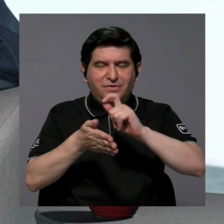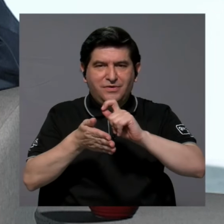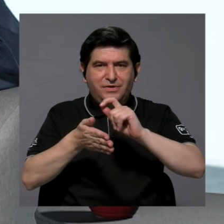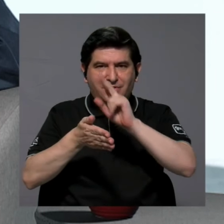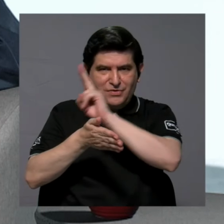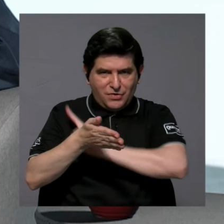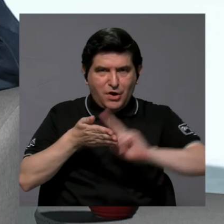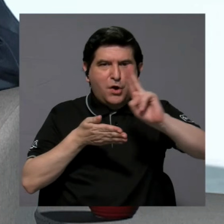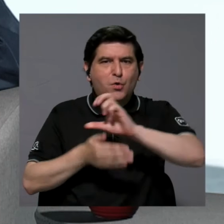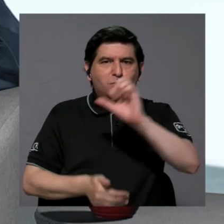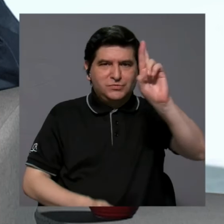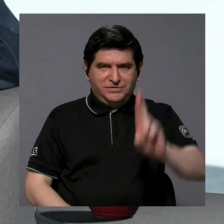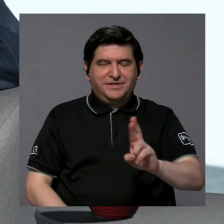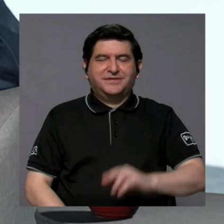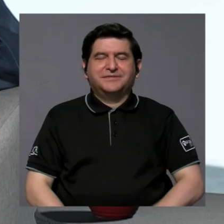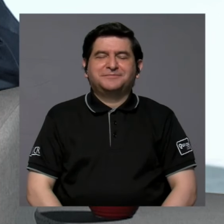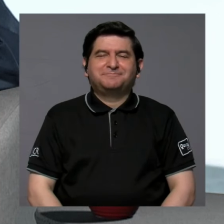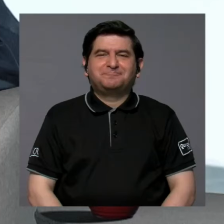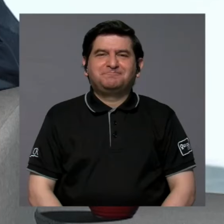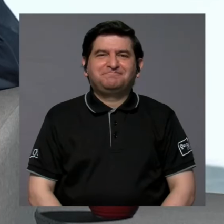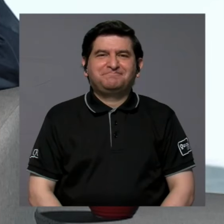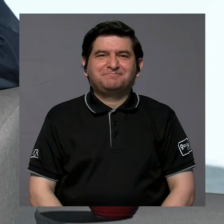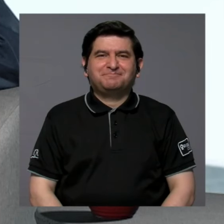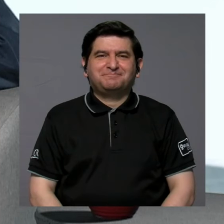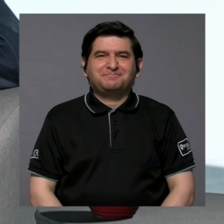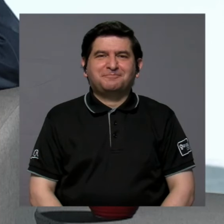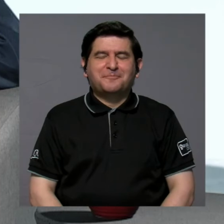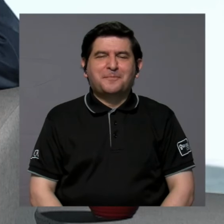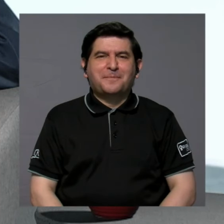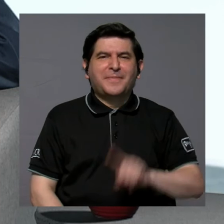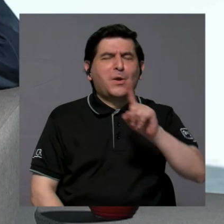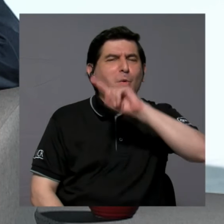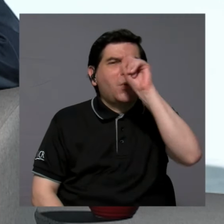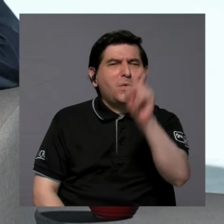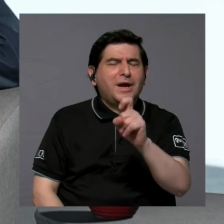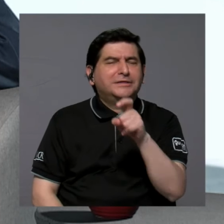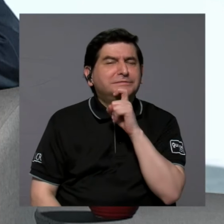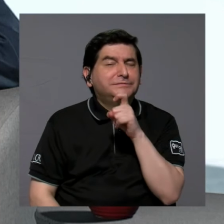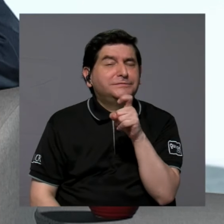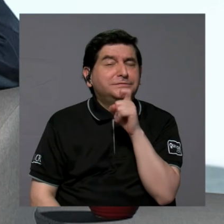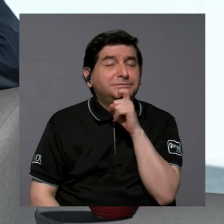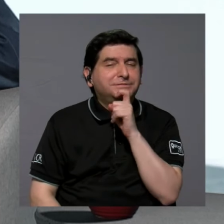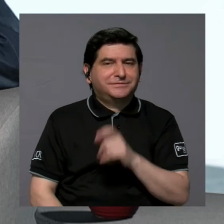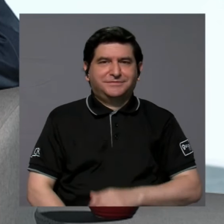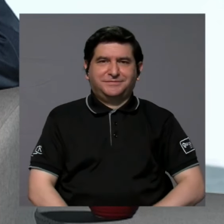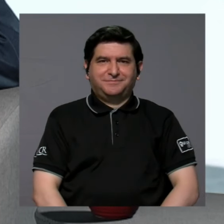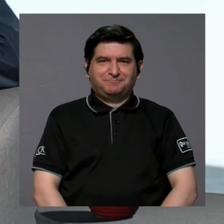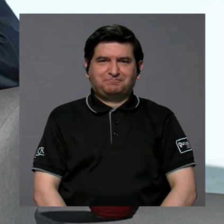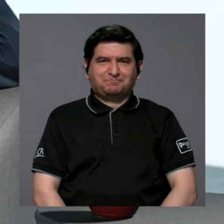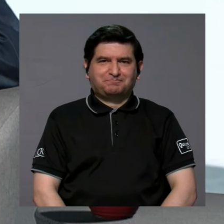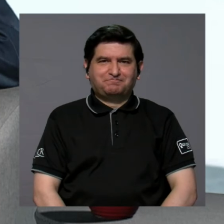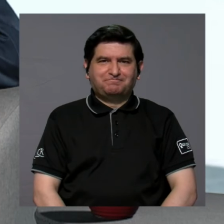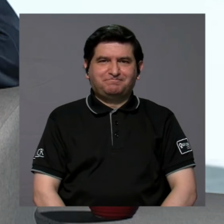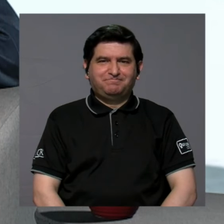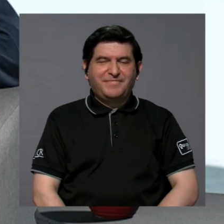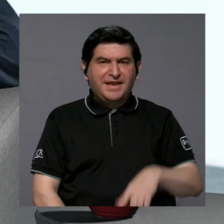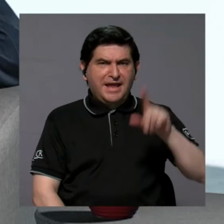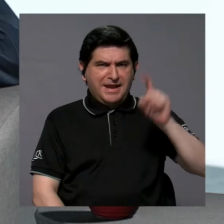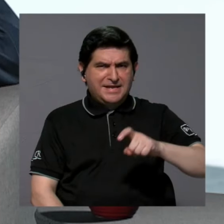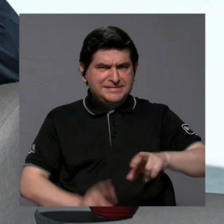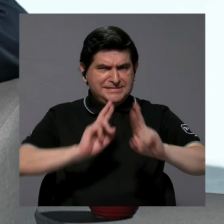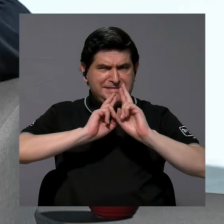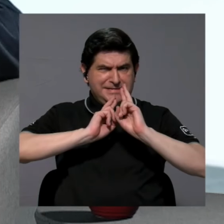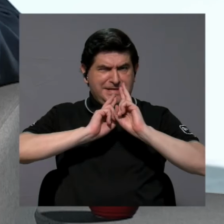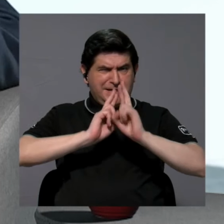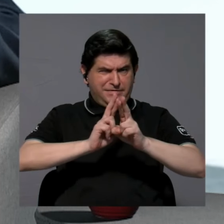la Universidad de Costa Rica. Laura, una pregunta muy difícil que requiere